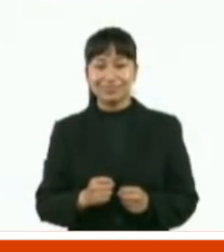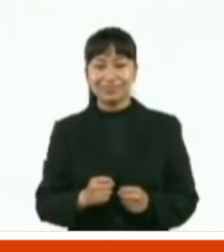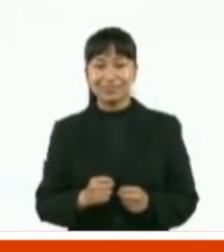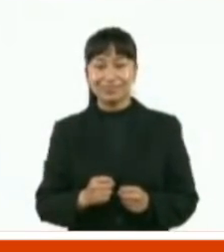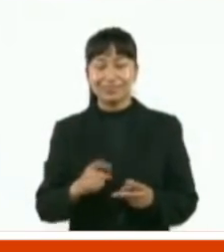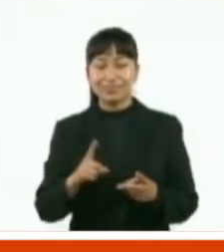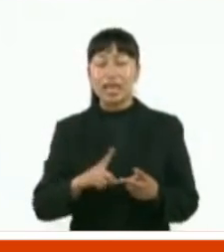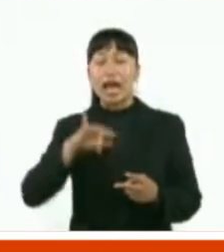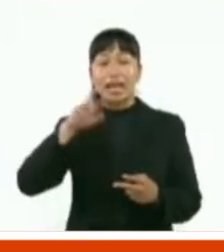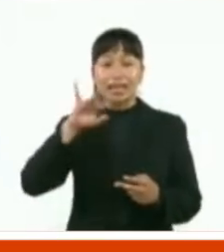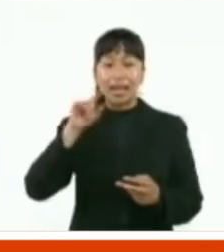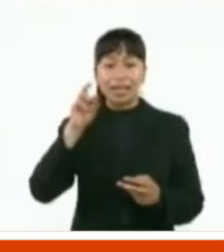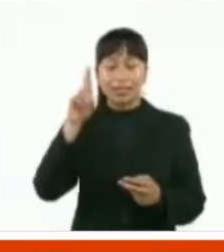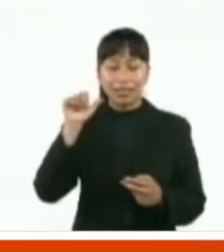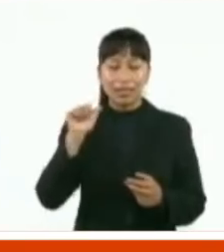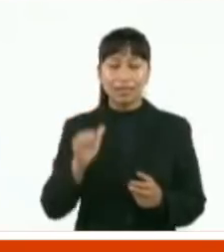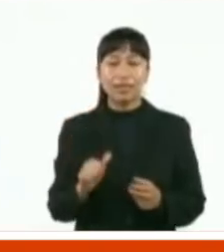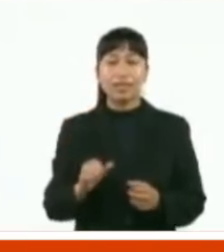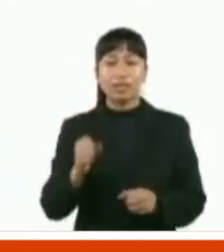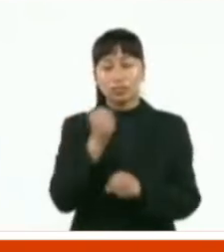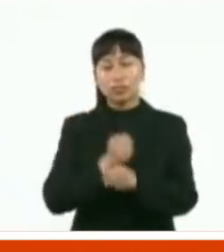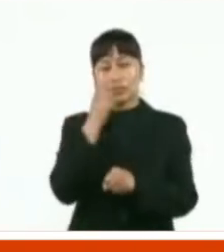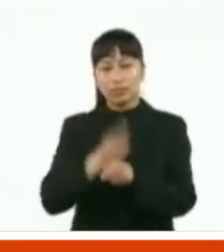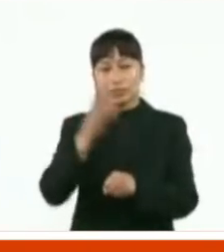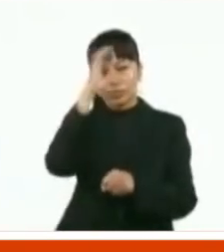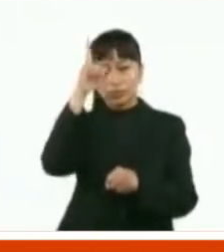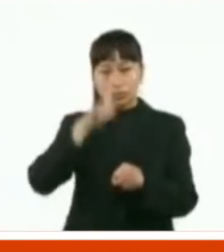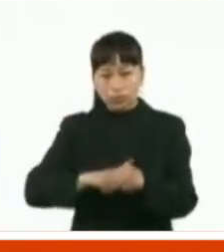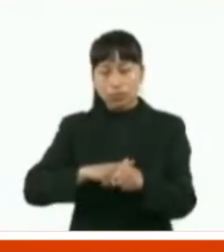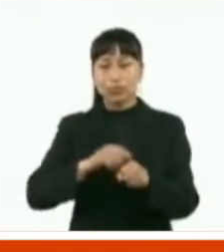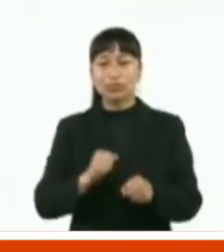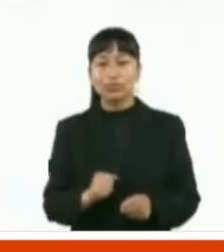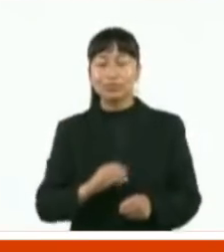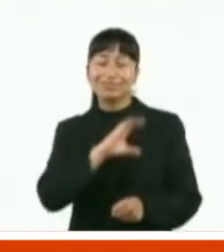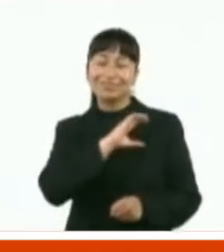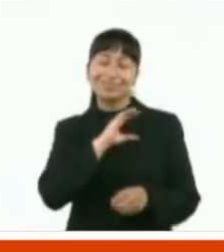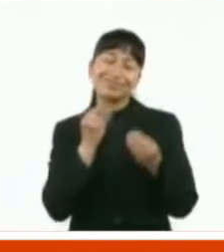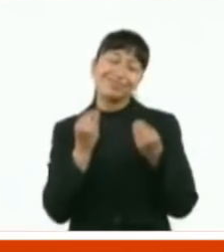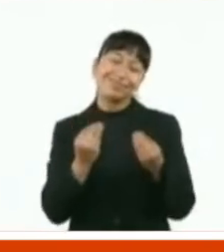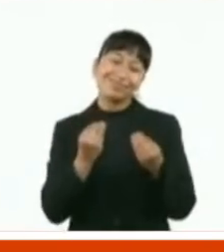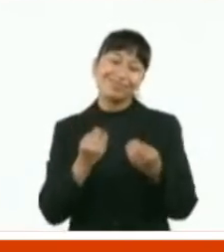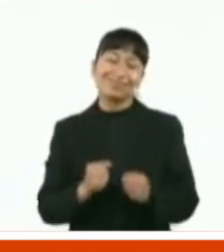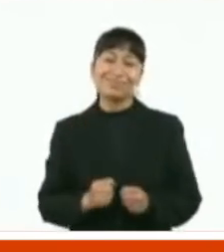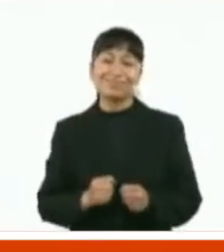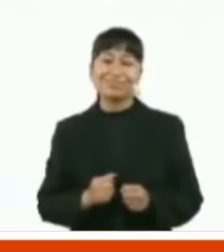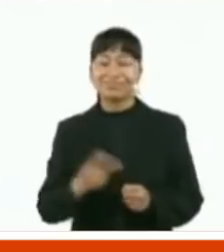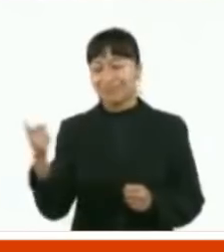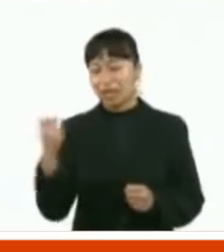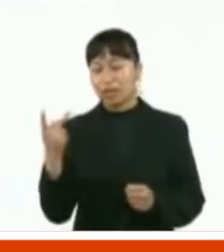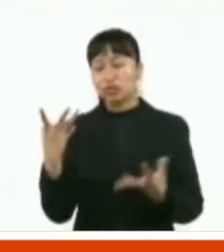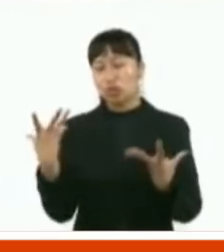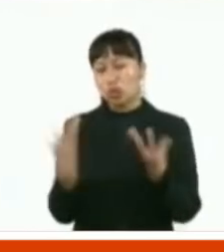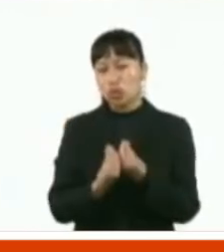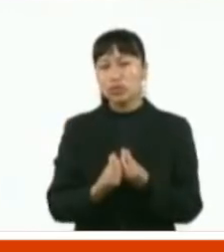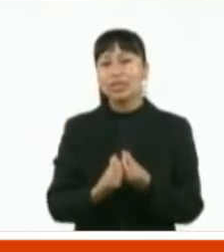a Alejandra Frausto, nuestra secretaria de Cultura, a quien queremos mucho y además construimos muchas cosas juntas aquí